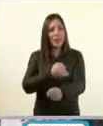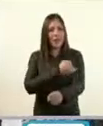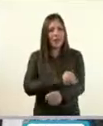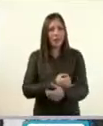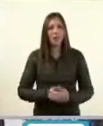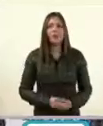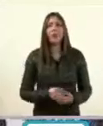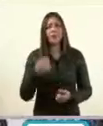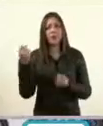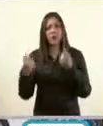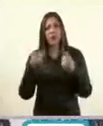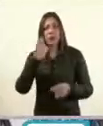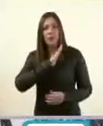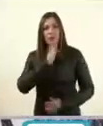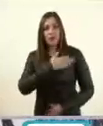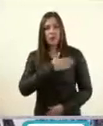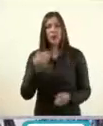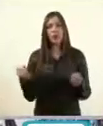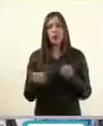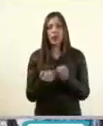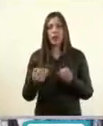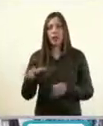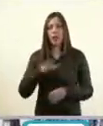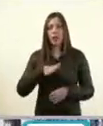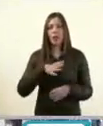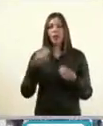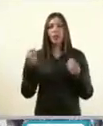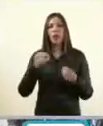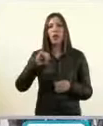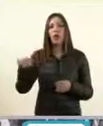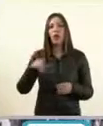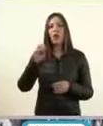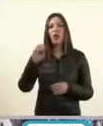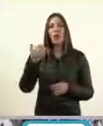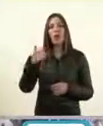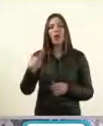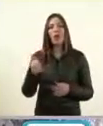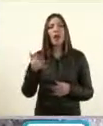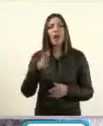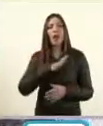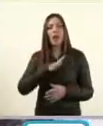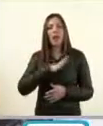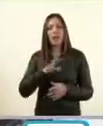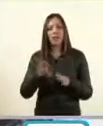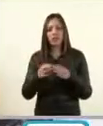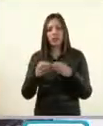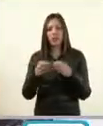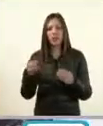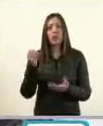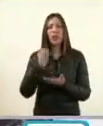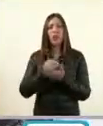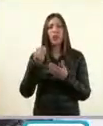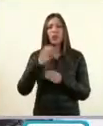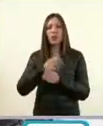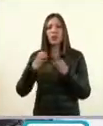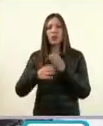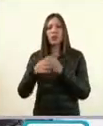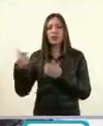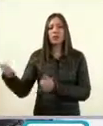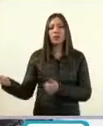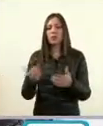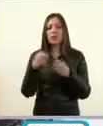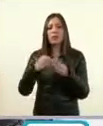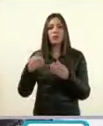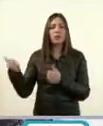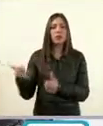españoles, muchos de ellos llevan las joyas que habían fundido, las llevan en talegas y salen huyendo Qué por la mala